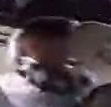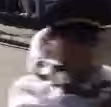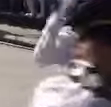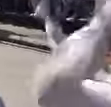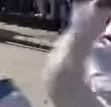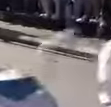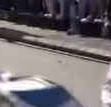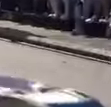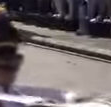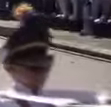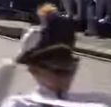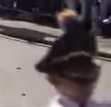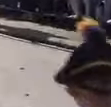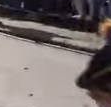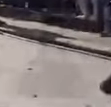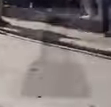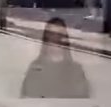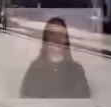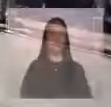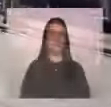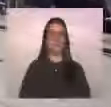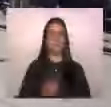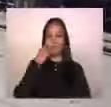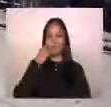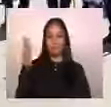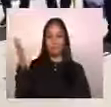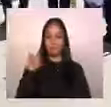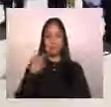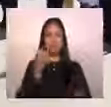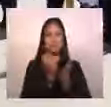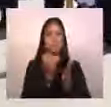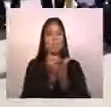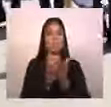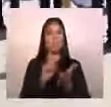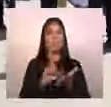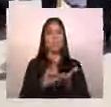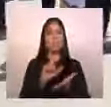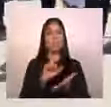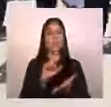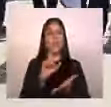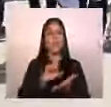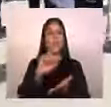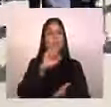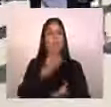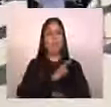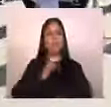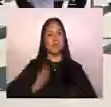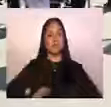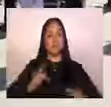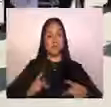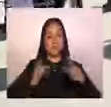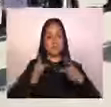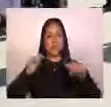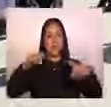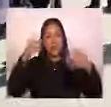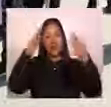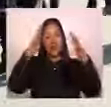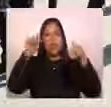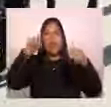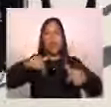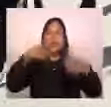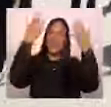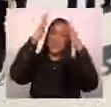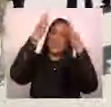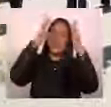Centro Educativo Mina ha hecho su paso por este Palacio Nacional. Y es momento de decir con júbilo, ¡que viva